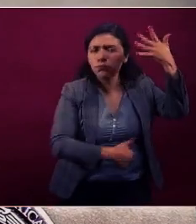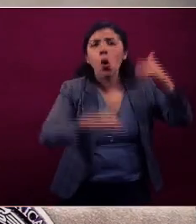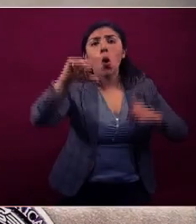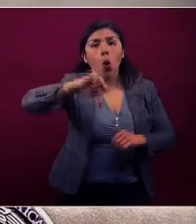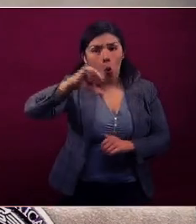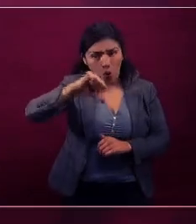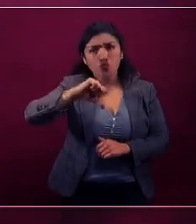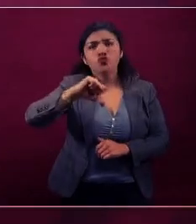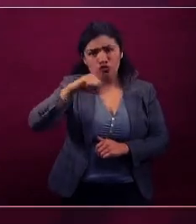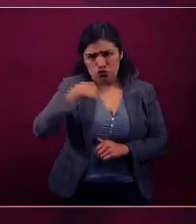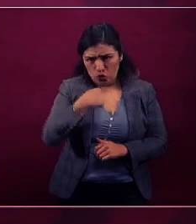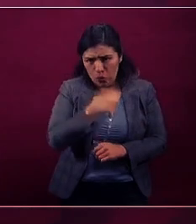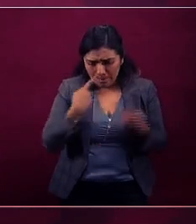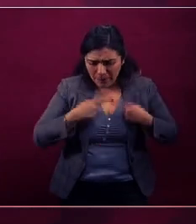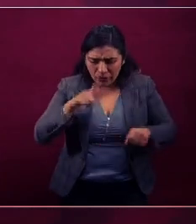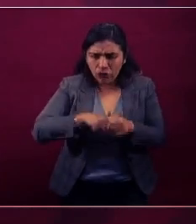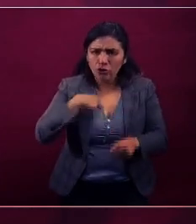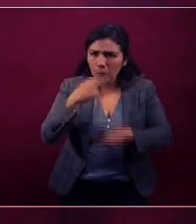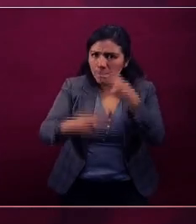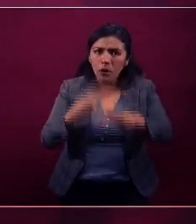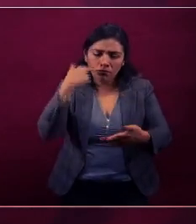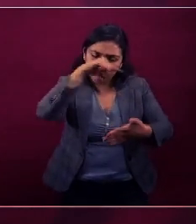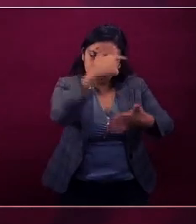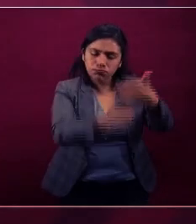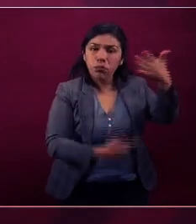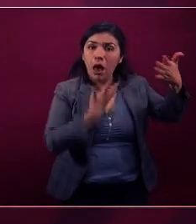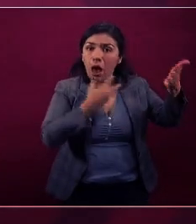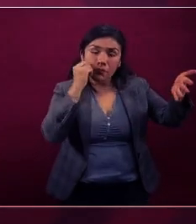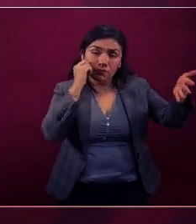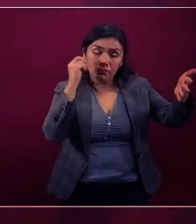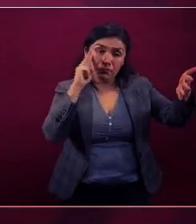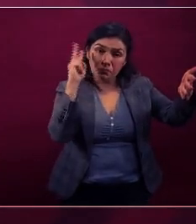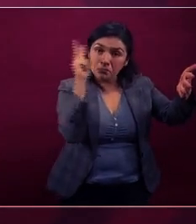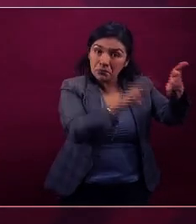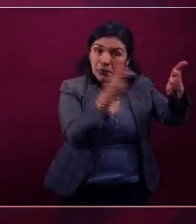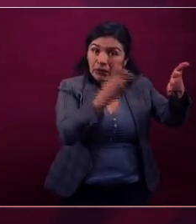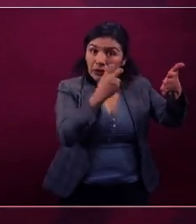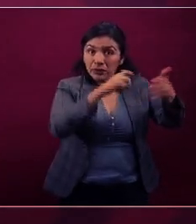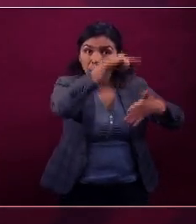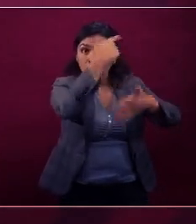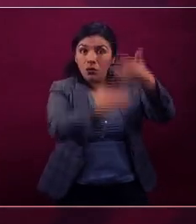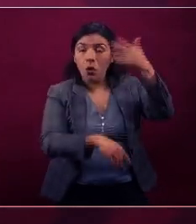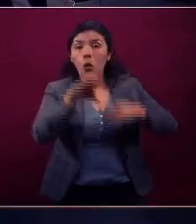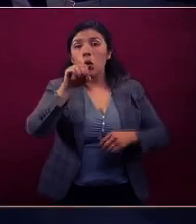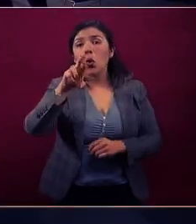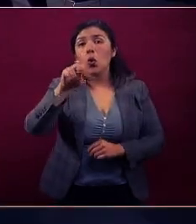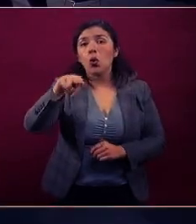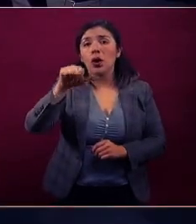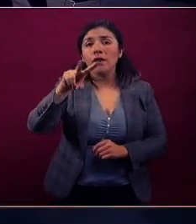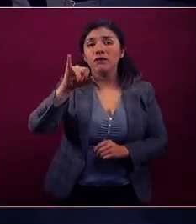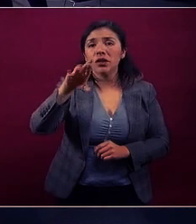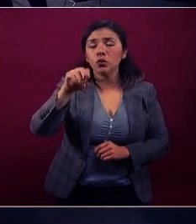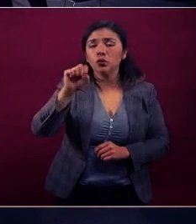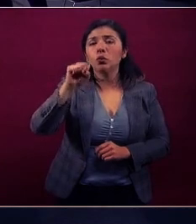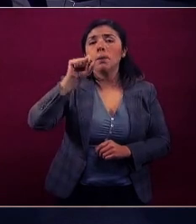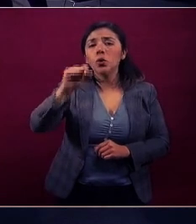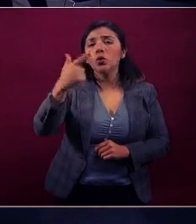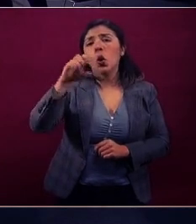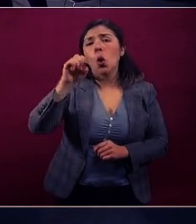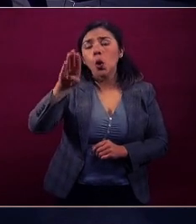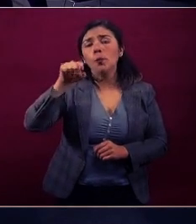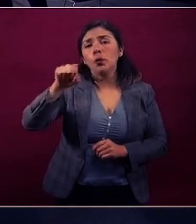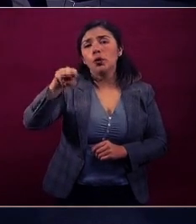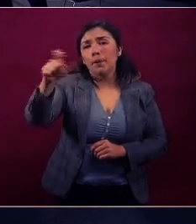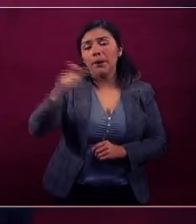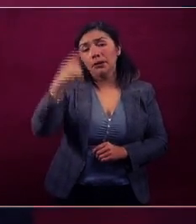mismo voy a ver que ese listado esté en la portada principal de la página coronavirus.gov.mx para